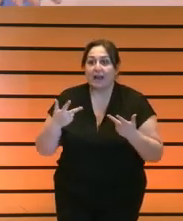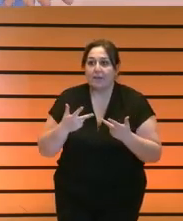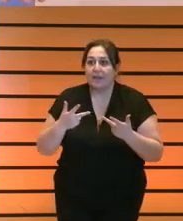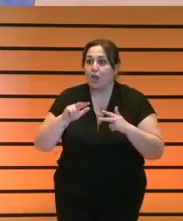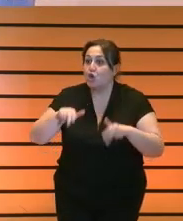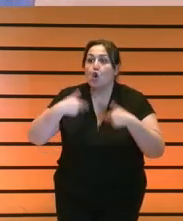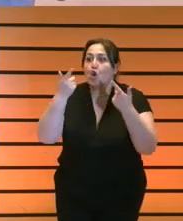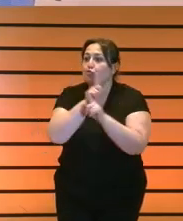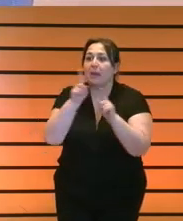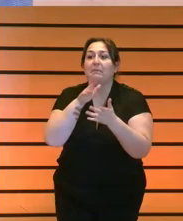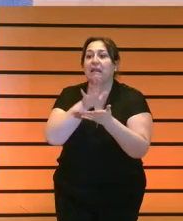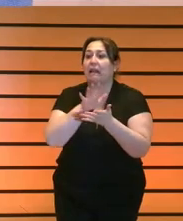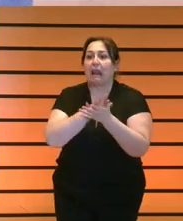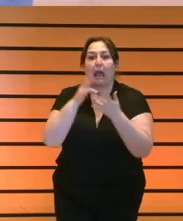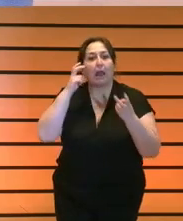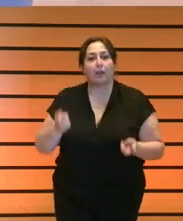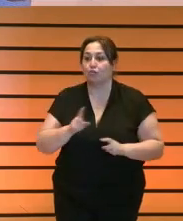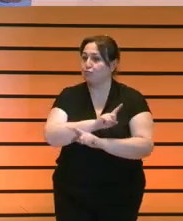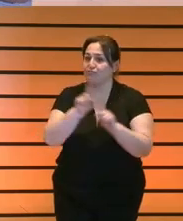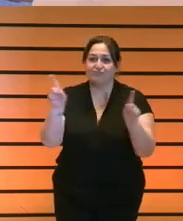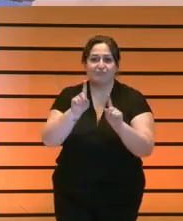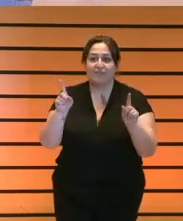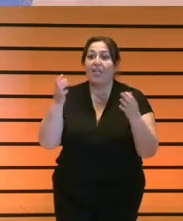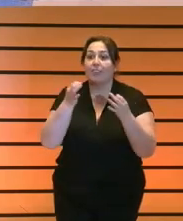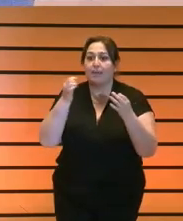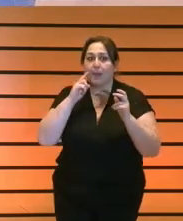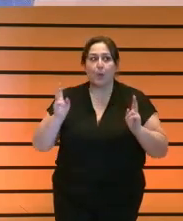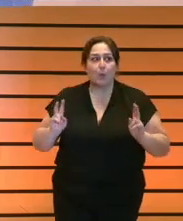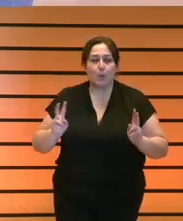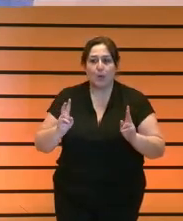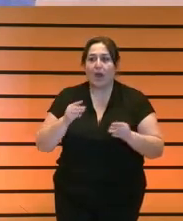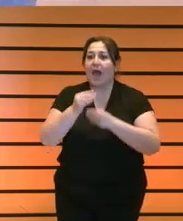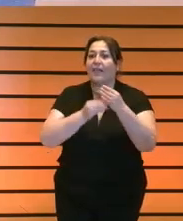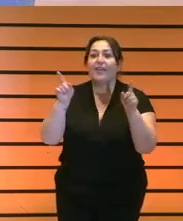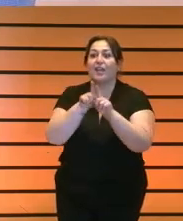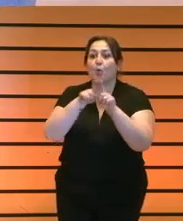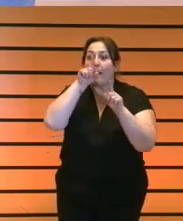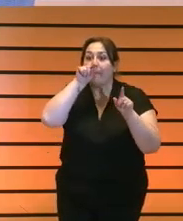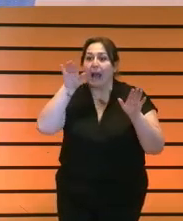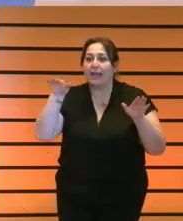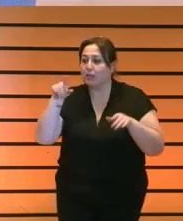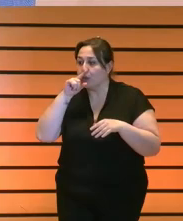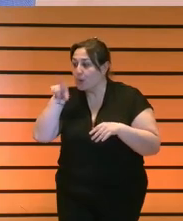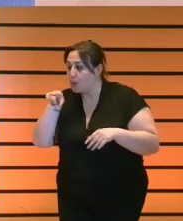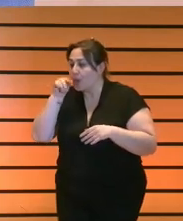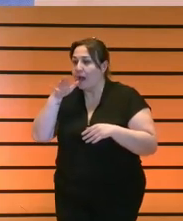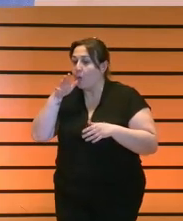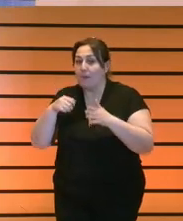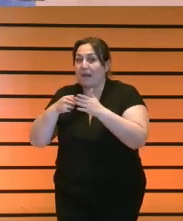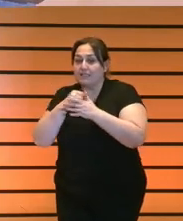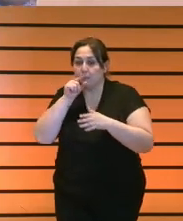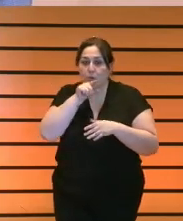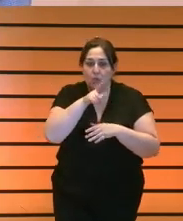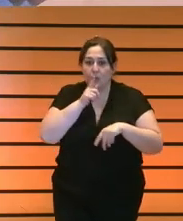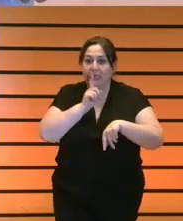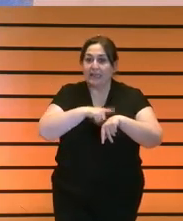permite relajarnos. Tenemos que estar en tensión y hacer como el colibrí, llevar todo el agua que podamos en nuestro pico y tener cada momento que